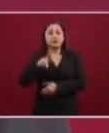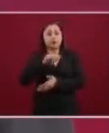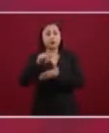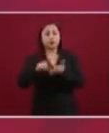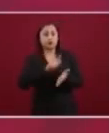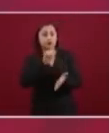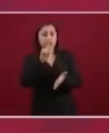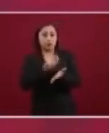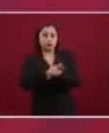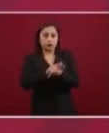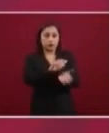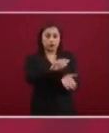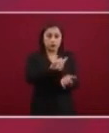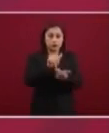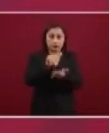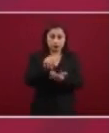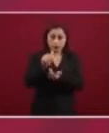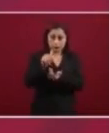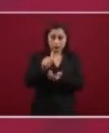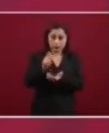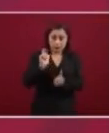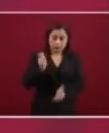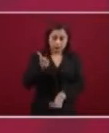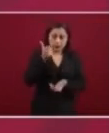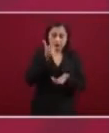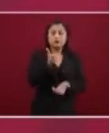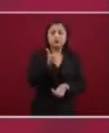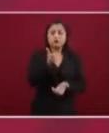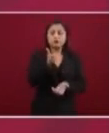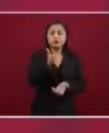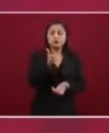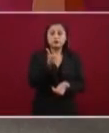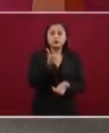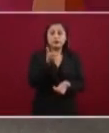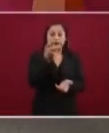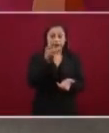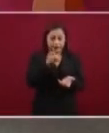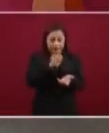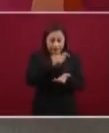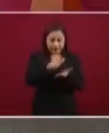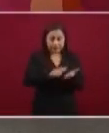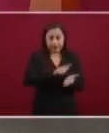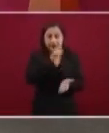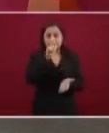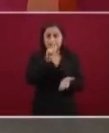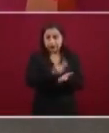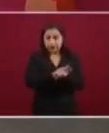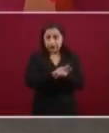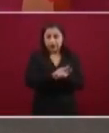debería redireccionar por este periodo el poder de tener y tomar otra alternativa. Pero